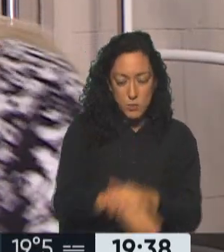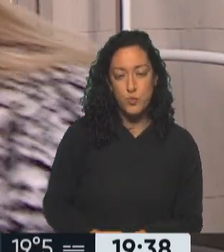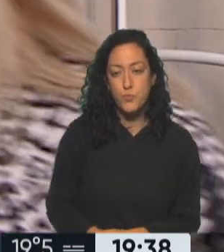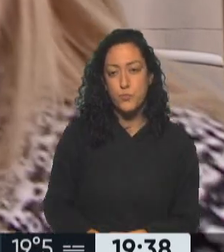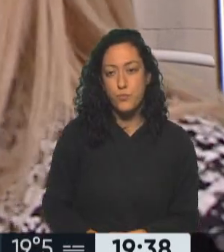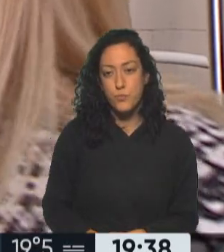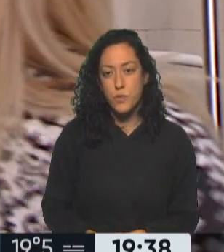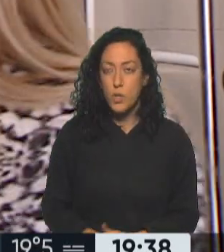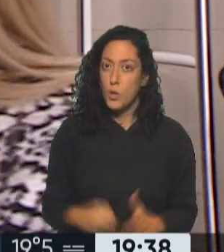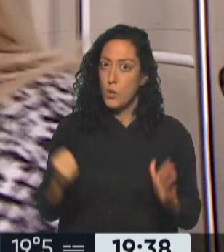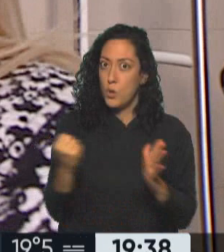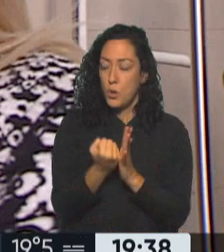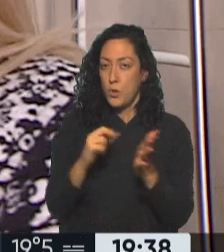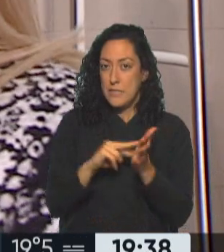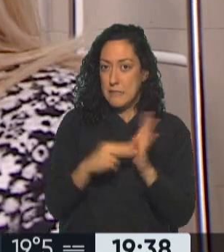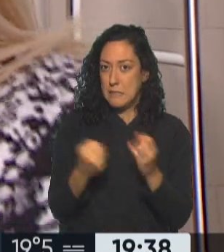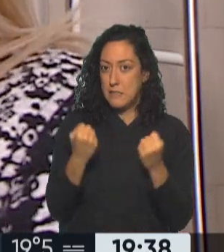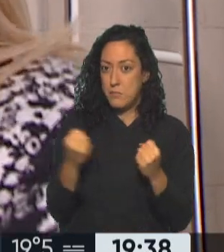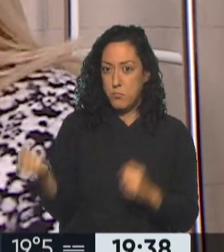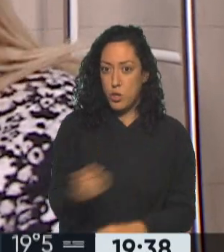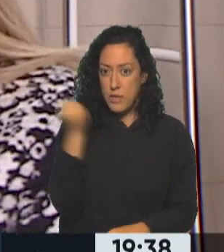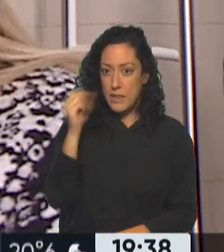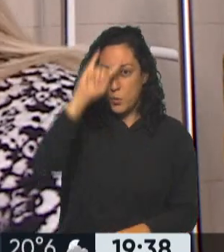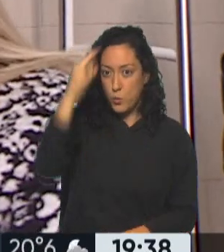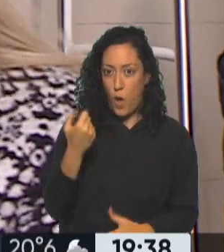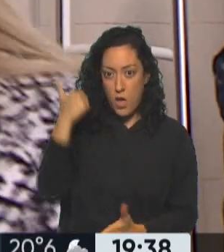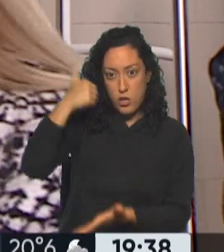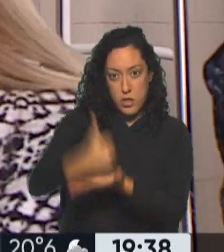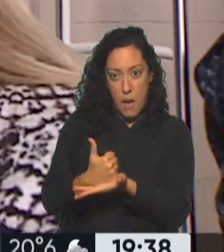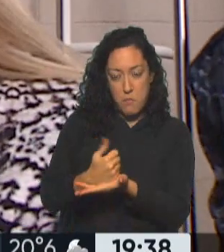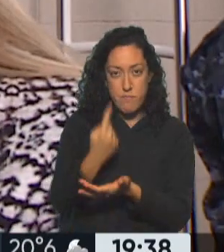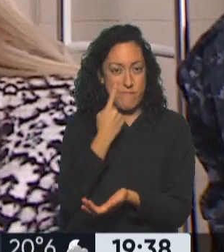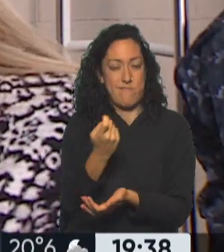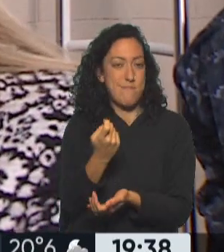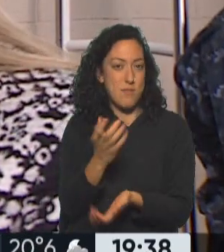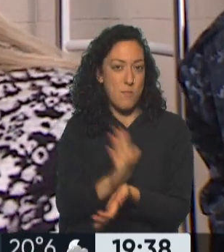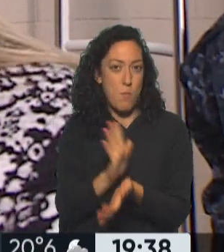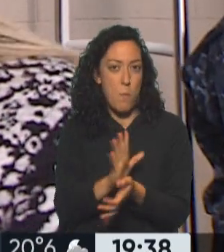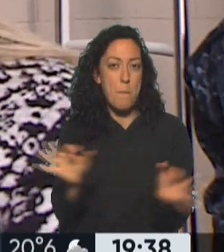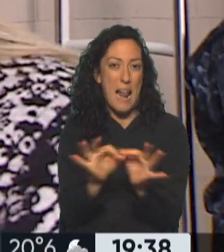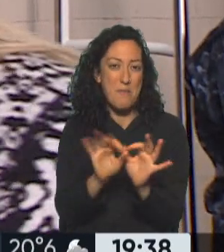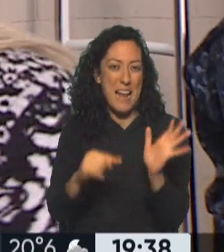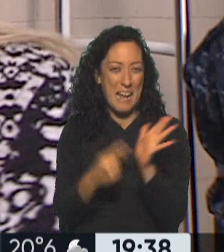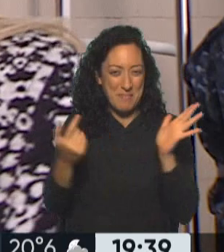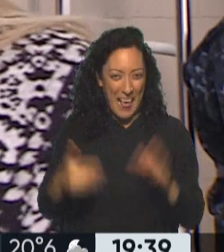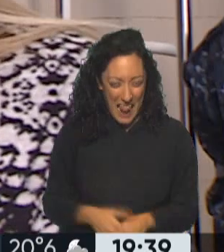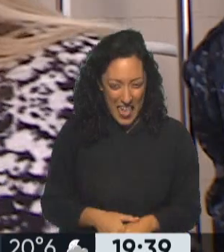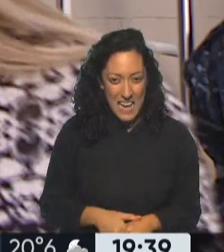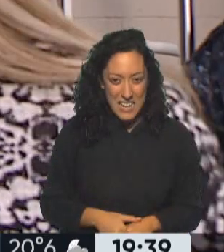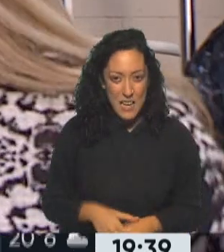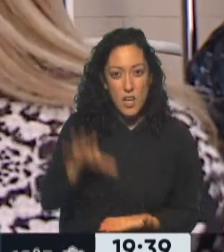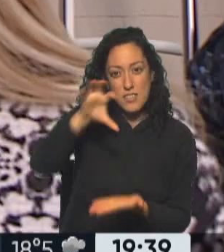Significa muchísimo. Cuando uno está en Ushuaia se da cuenta que sí, que es la capital de Malvinas. Estamos en uno de los